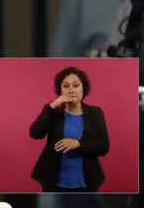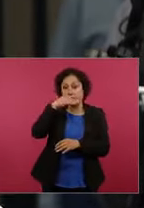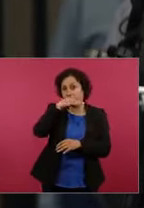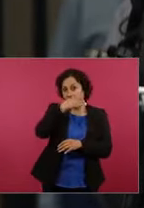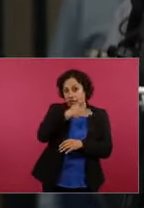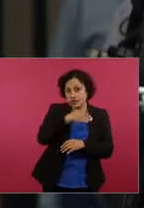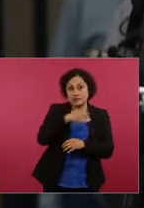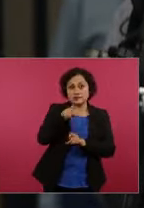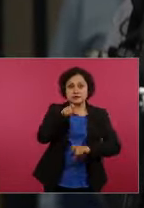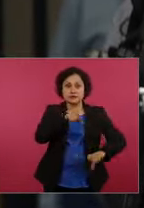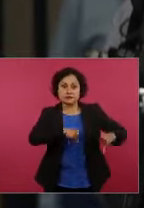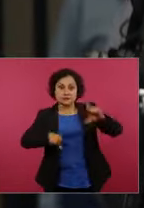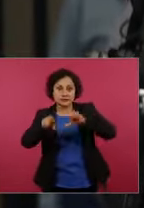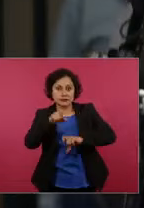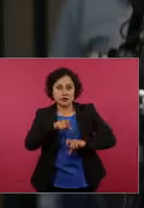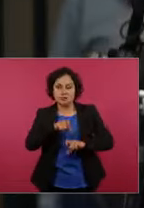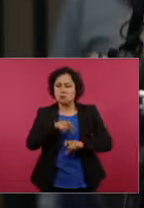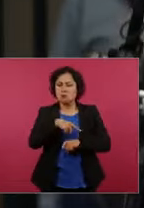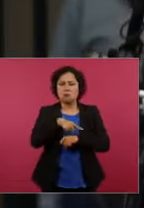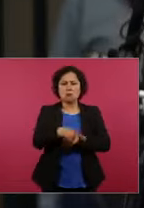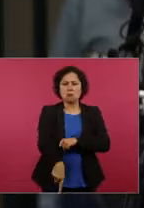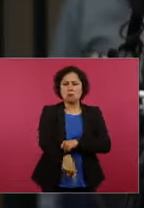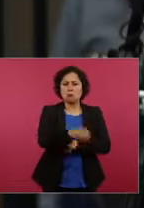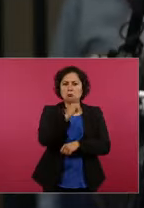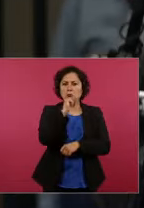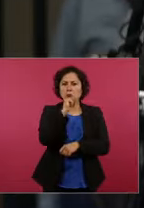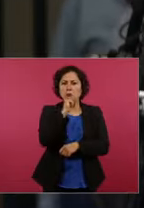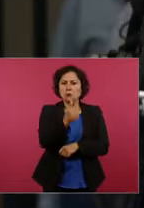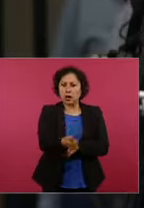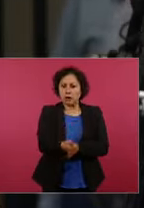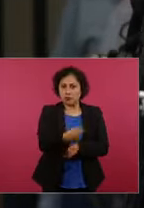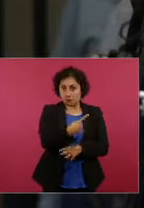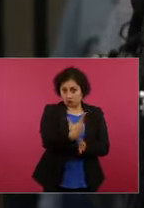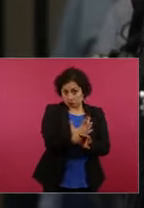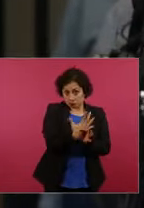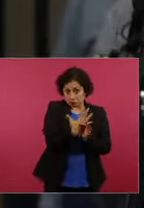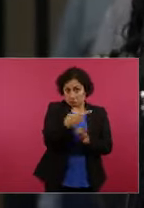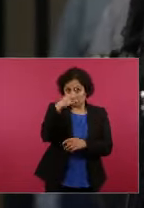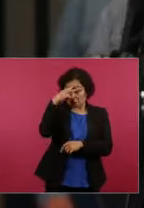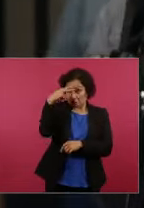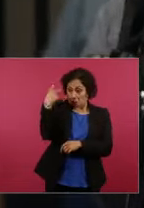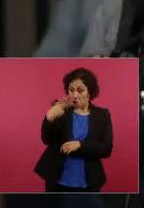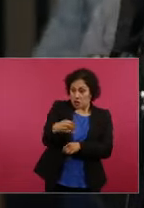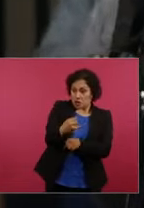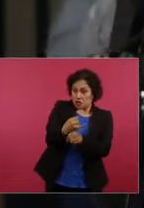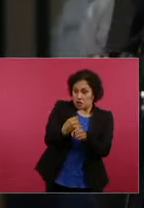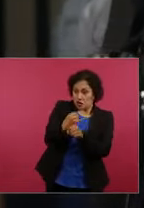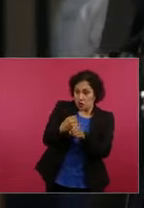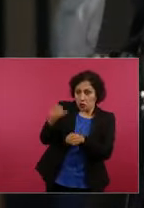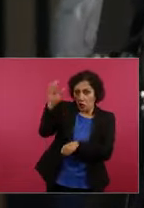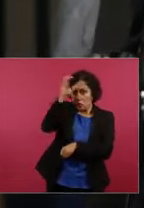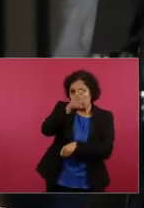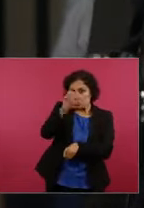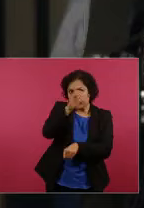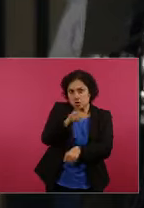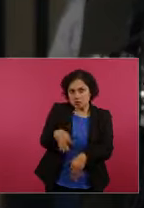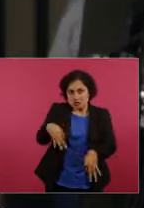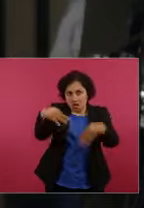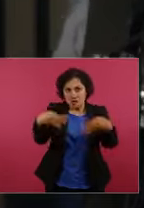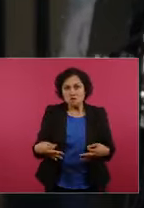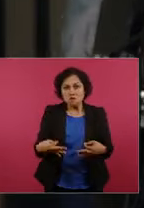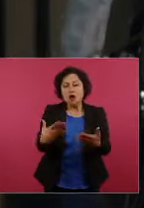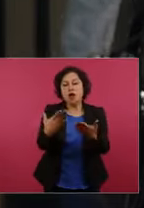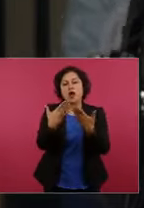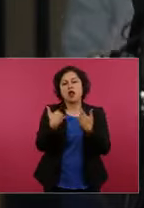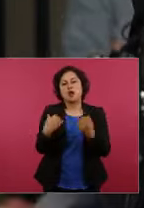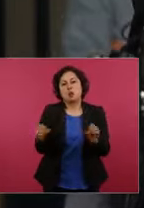no hace daño y que México no tiene un sustento ni legal ni científico para decir que pues